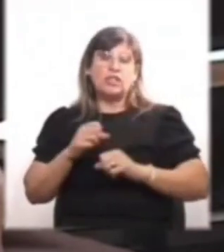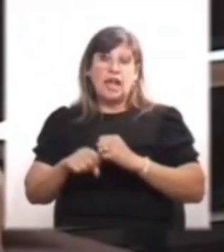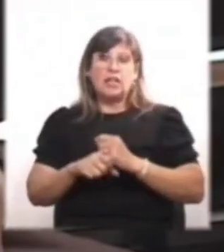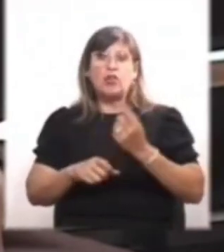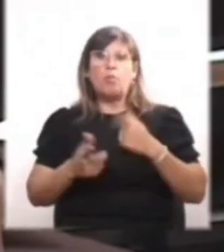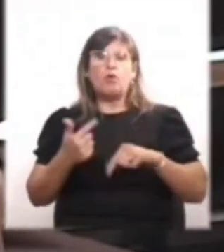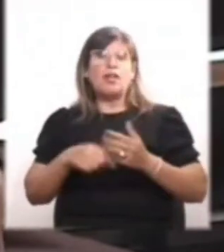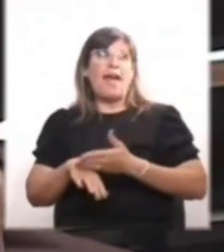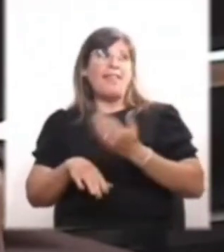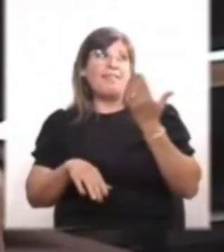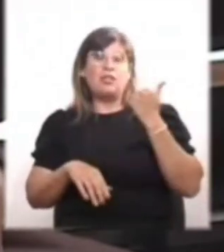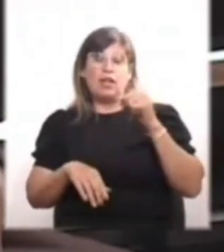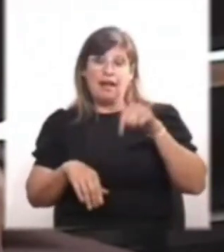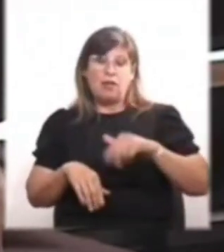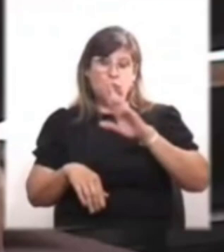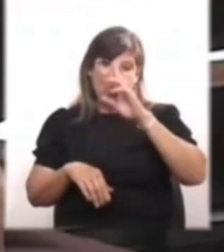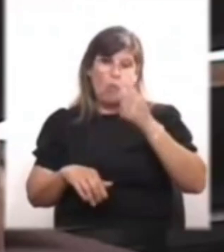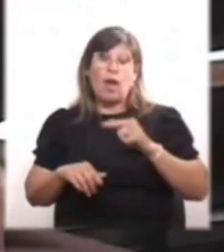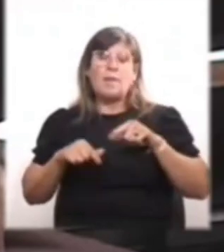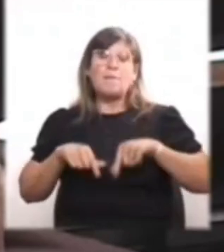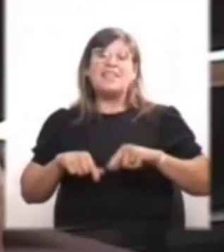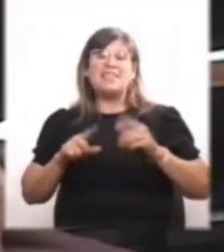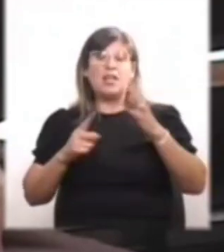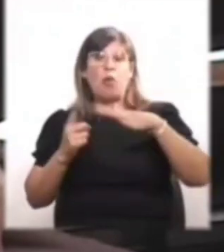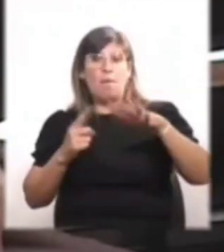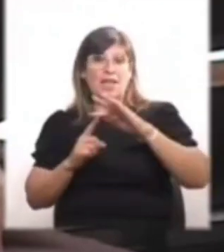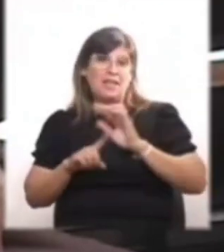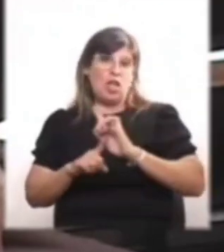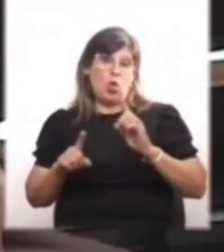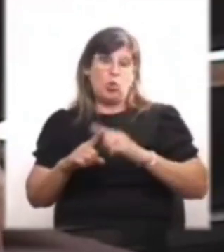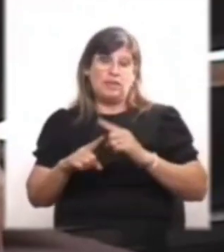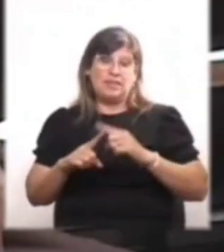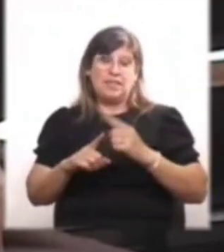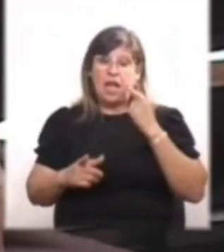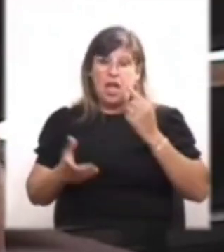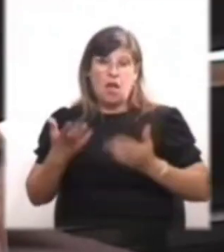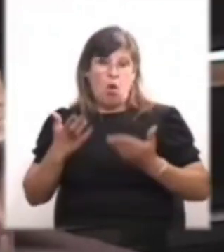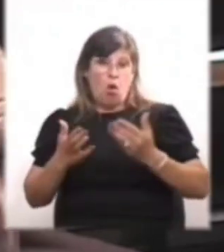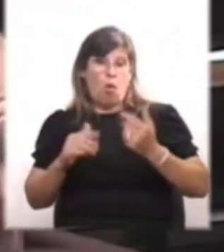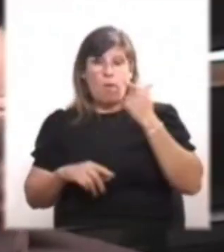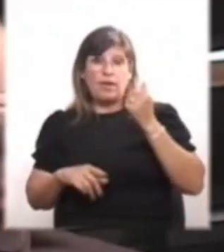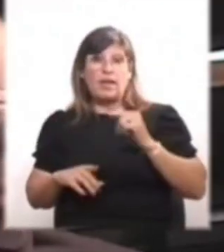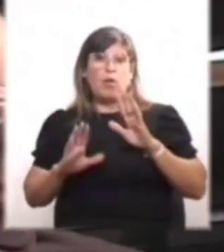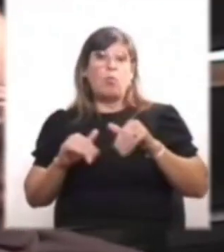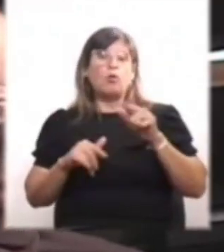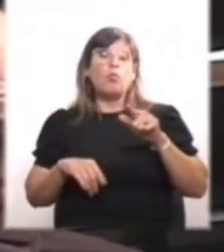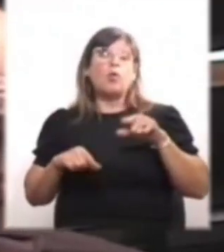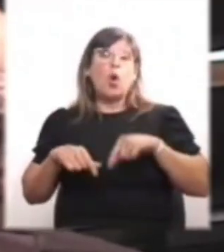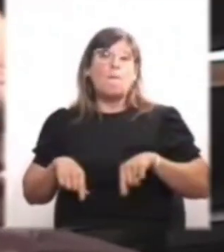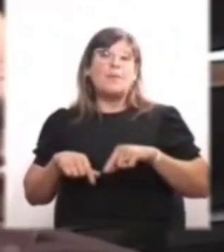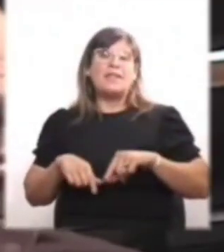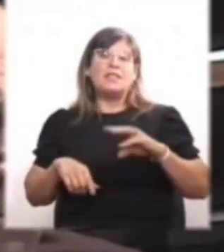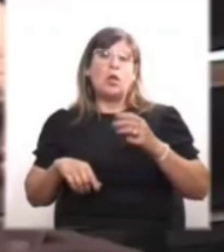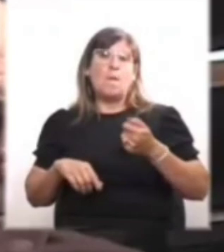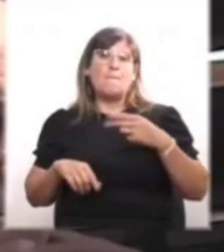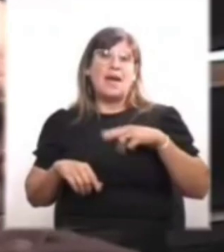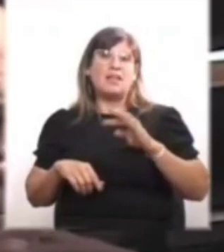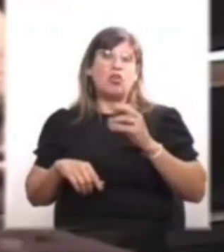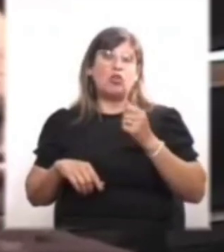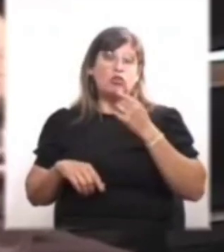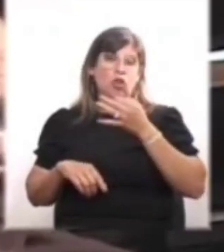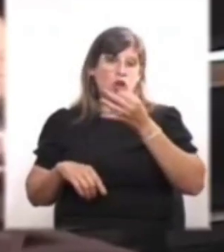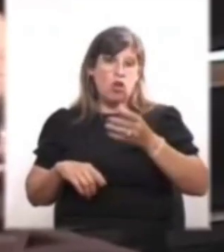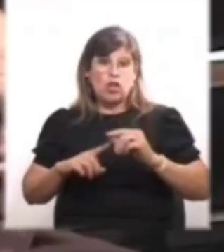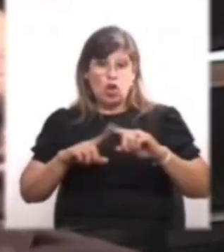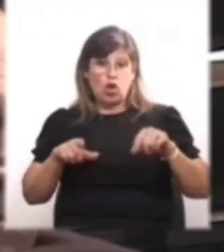existía. De acuerdo a un estudio que hicimos de Derecho Comparado, que el propio ministro Matos lo dijo en la sala